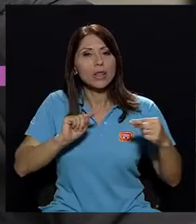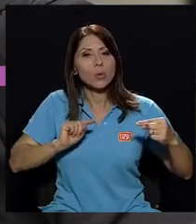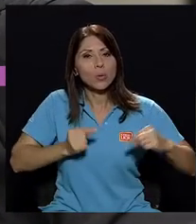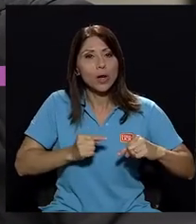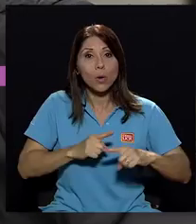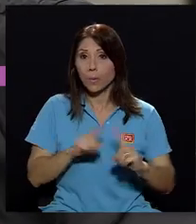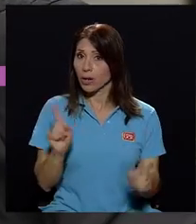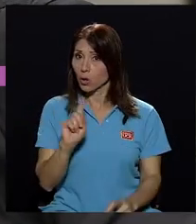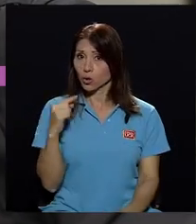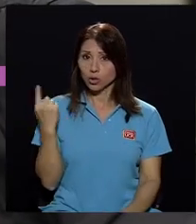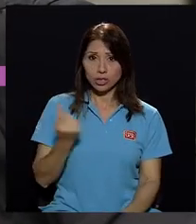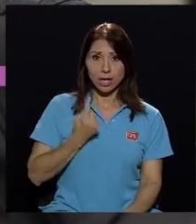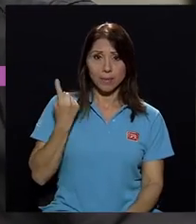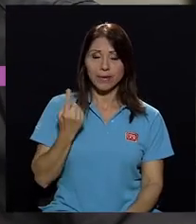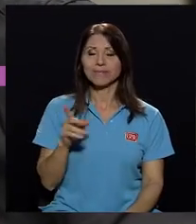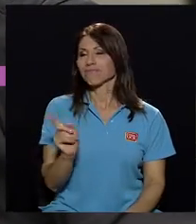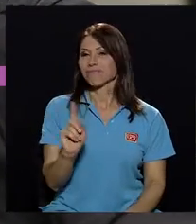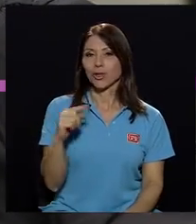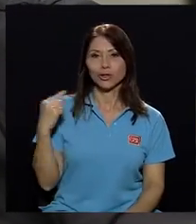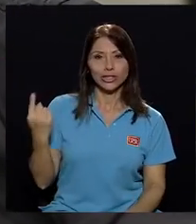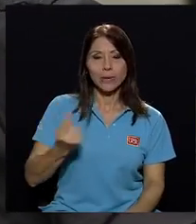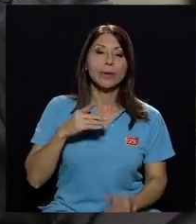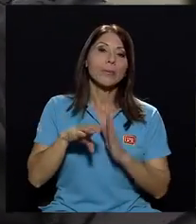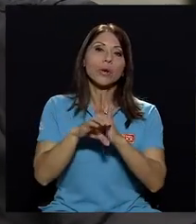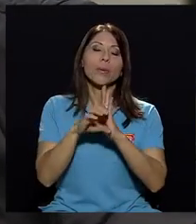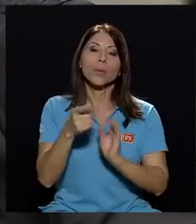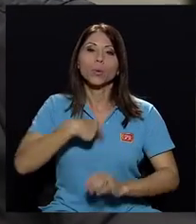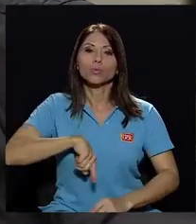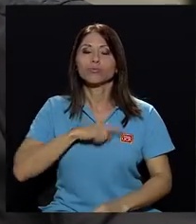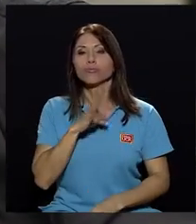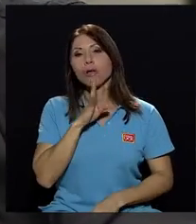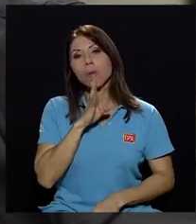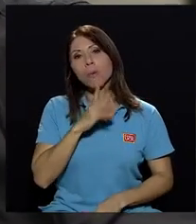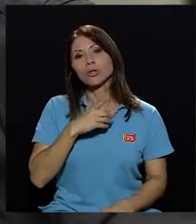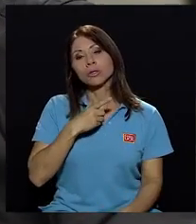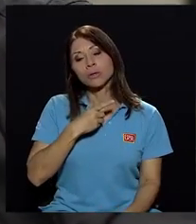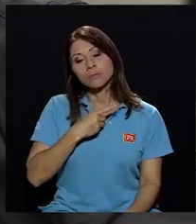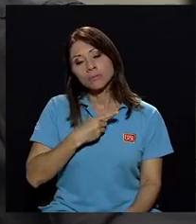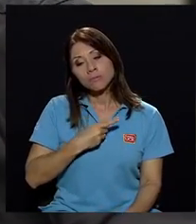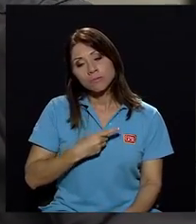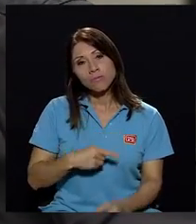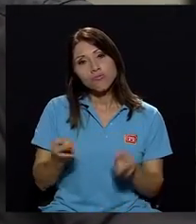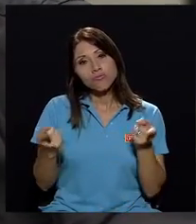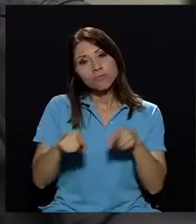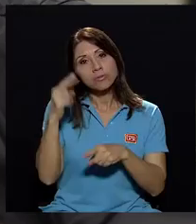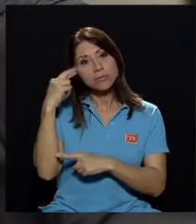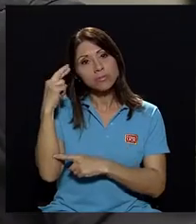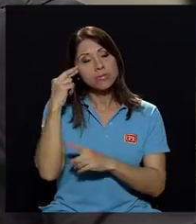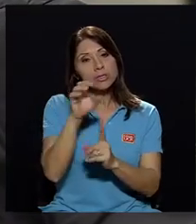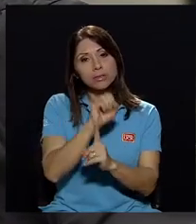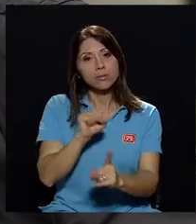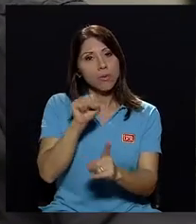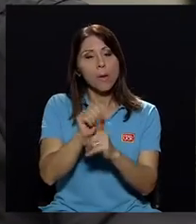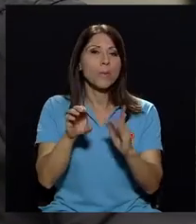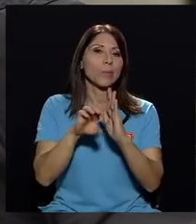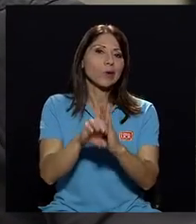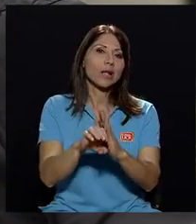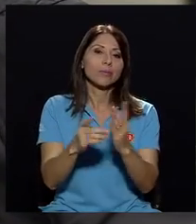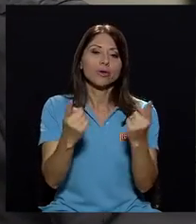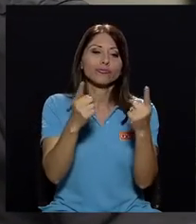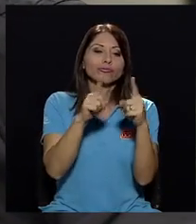Pero no siempre. Okay. Cuando hablamos, por ejemplo, de una depresión provocada por situaciones como un